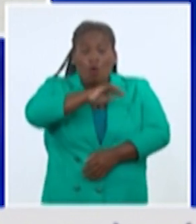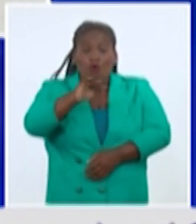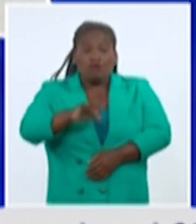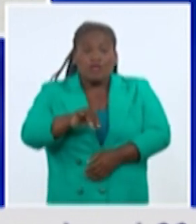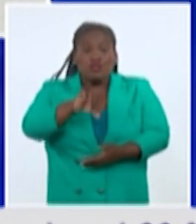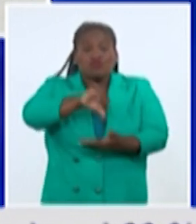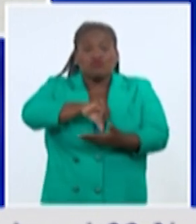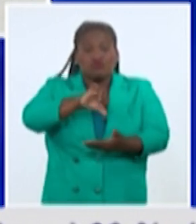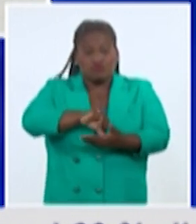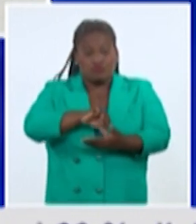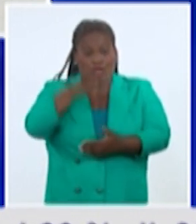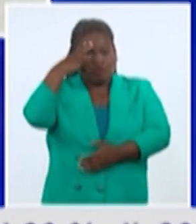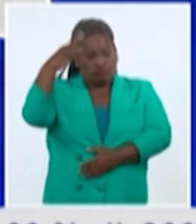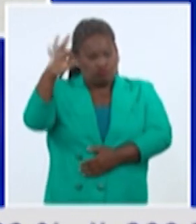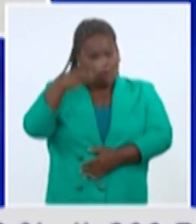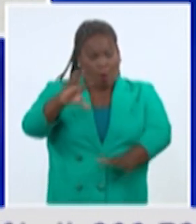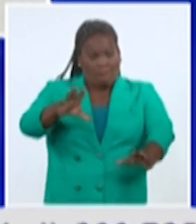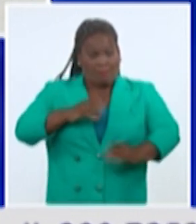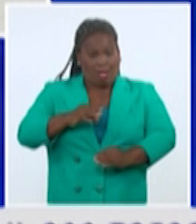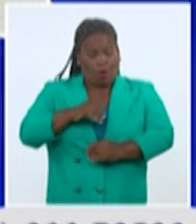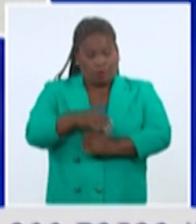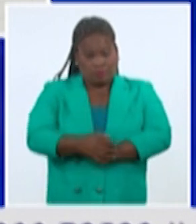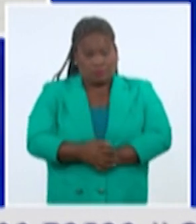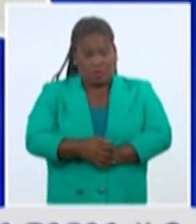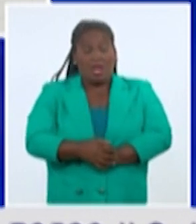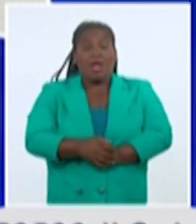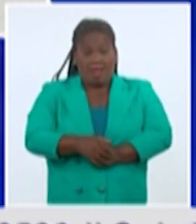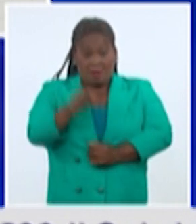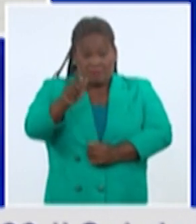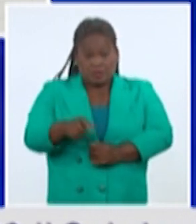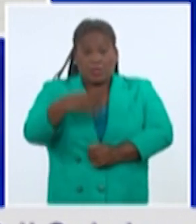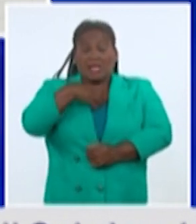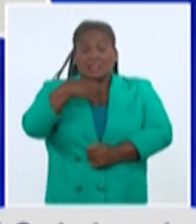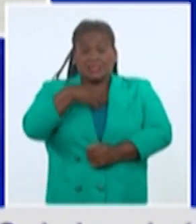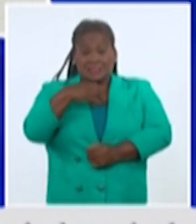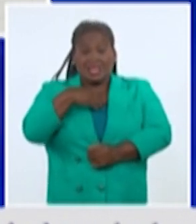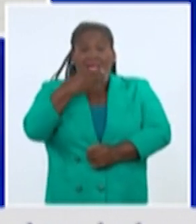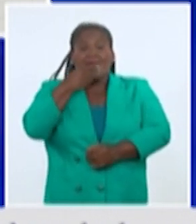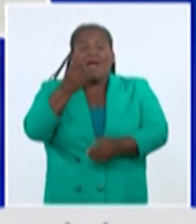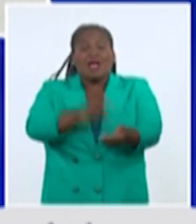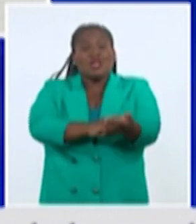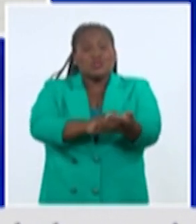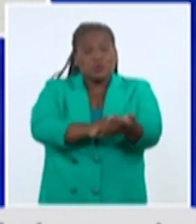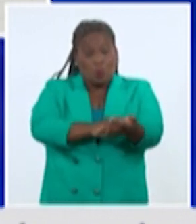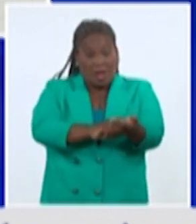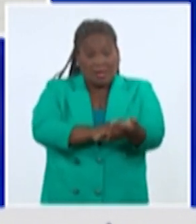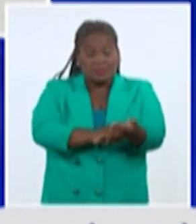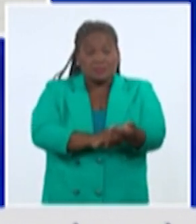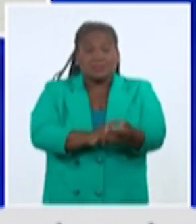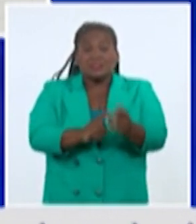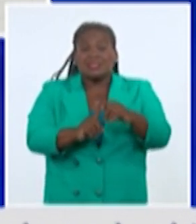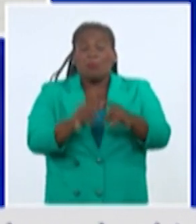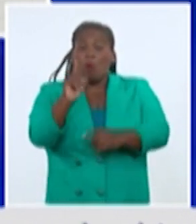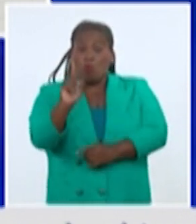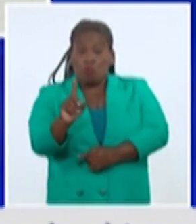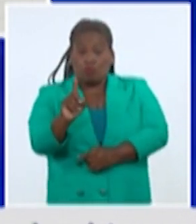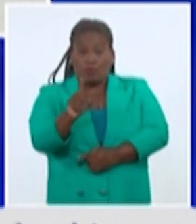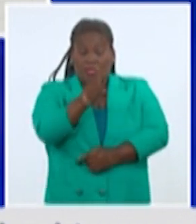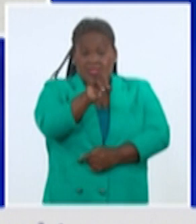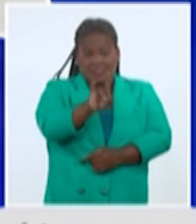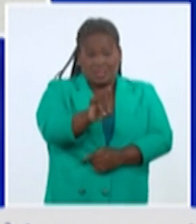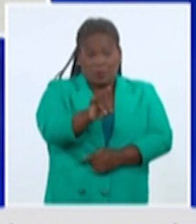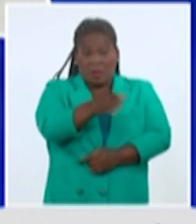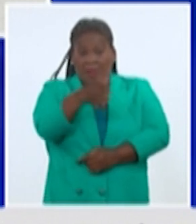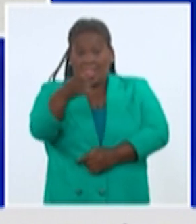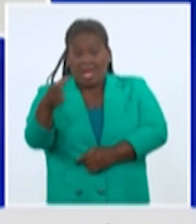psicopedagógicos, los pacientes que tienen diabetes mellitus tipo 1 de 19 a 24 años de edad, en ese mismo rango